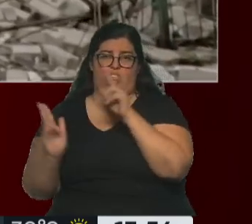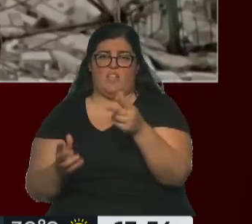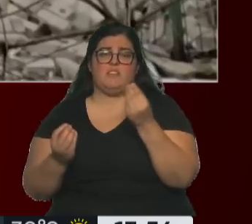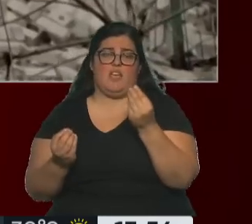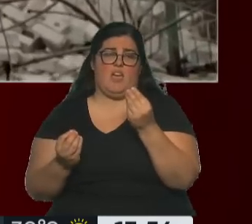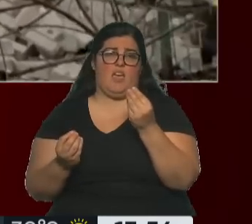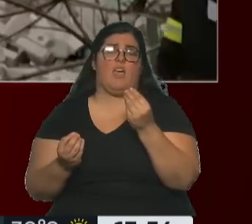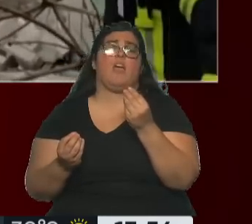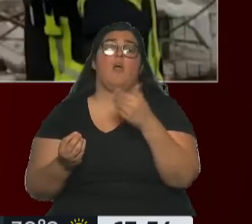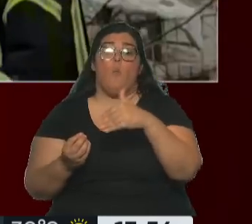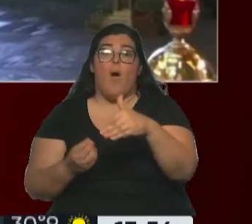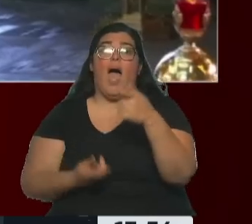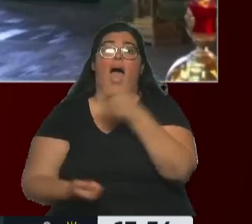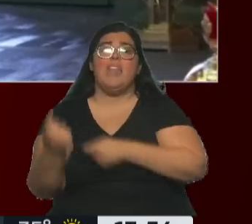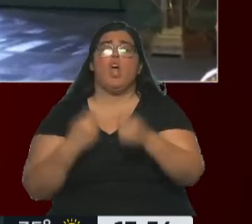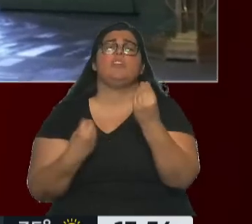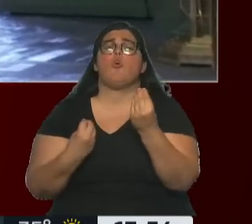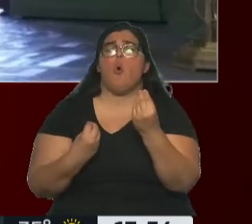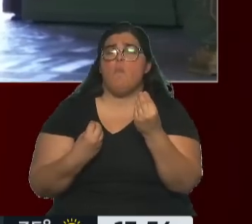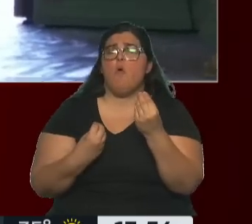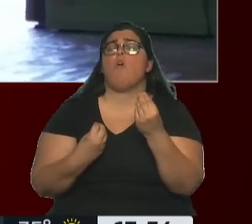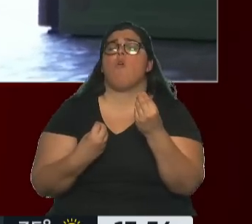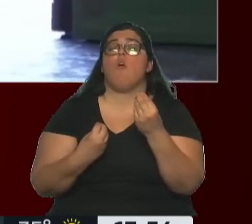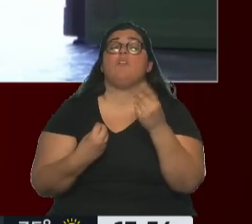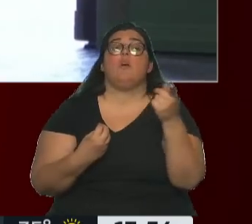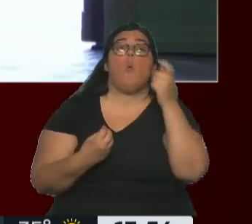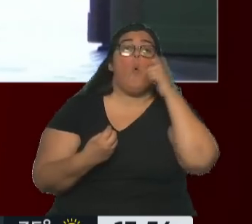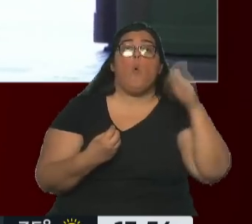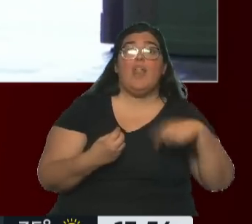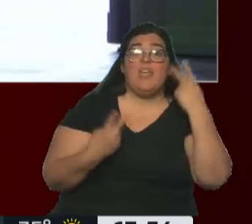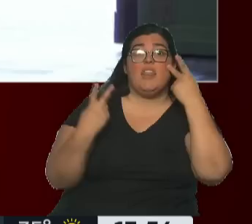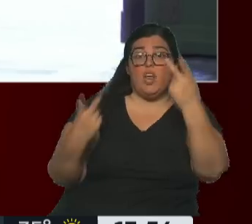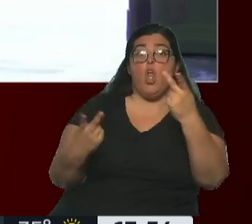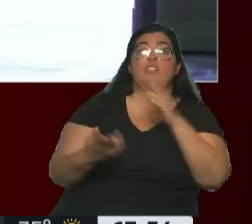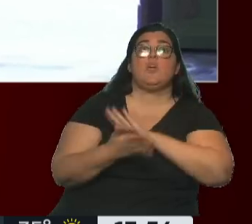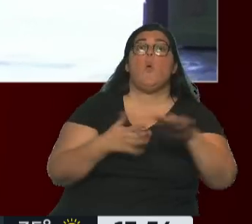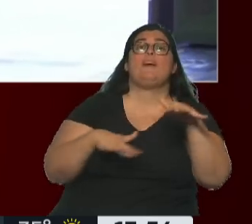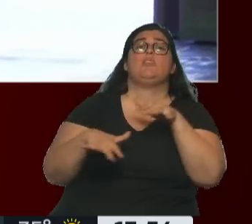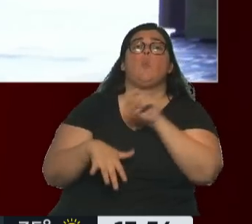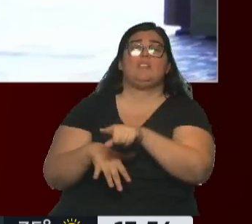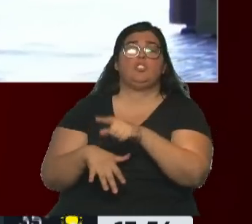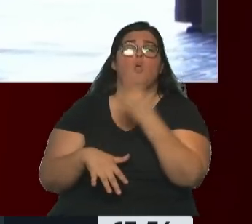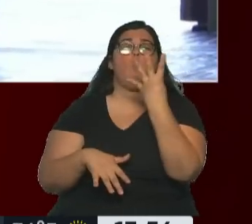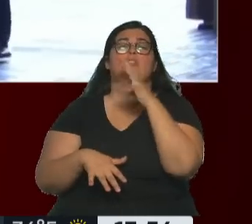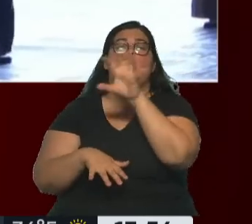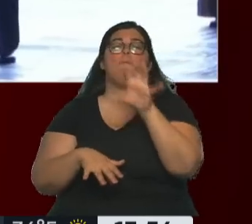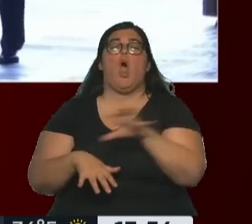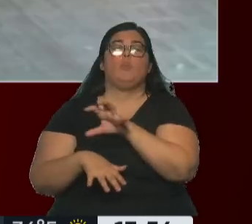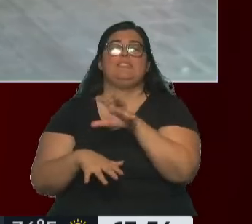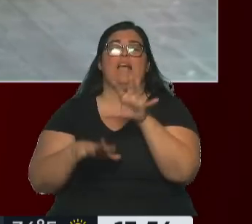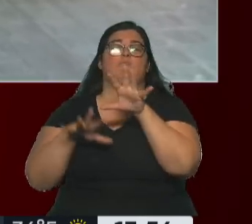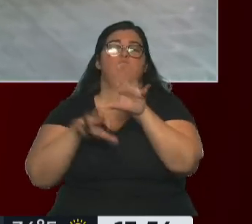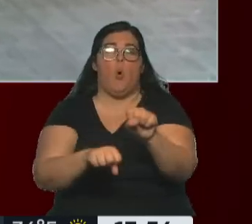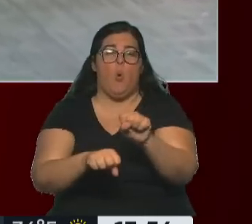se va a sentar a negociar si Ucrania reconoce las nuevas realidades territoriales citando que son las cuatro provincias que se